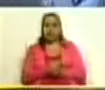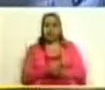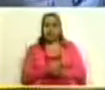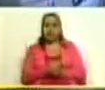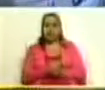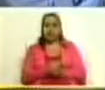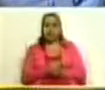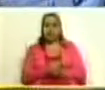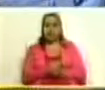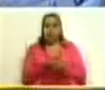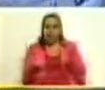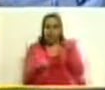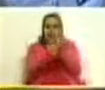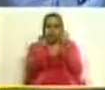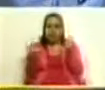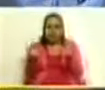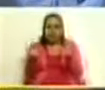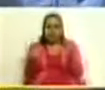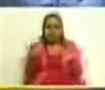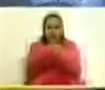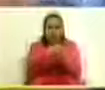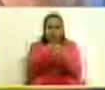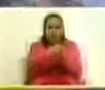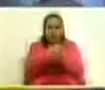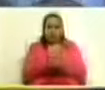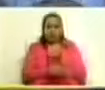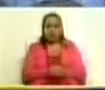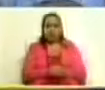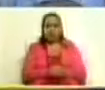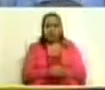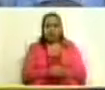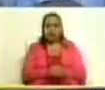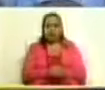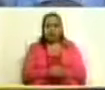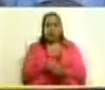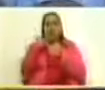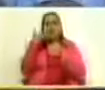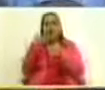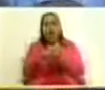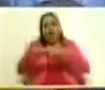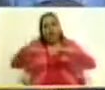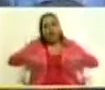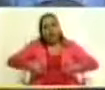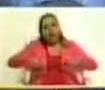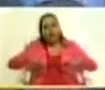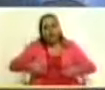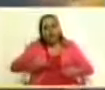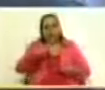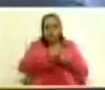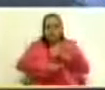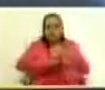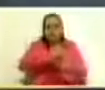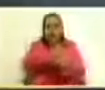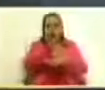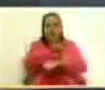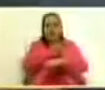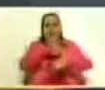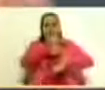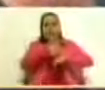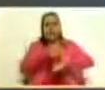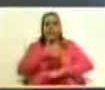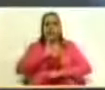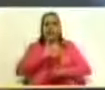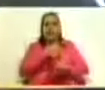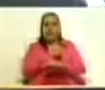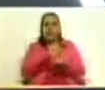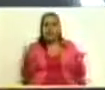el financiamiento. El financiamiento, reconocemos el gran esfuerzo que se viene haciendo desde el gobierno nacional a través de la banca pública